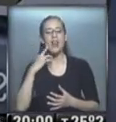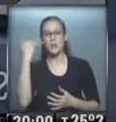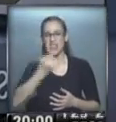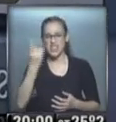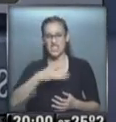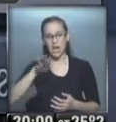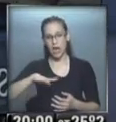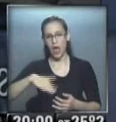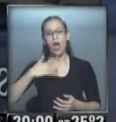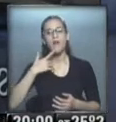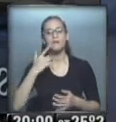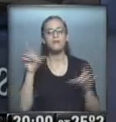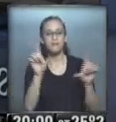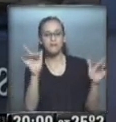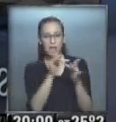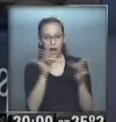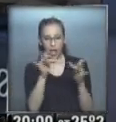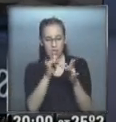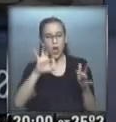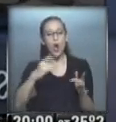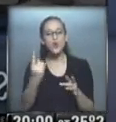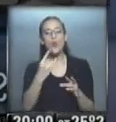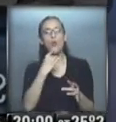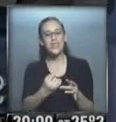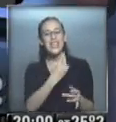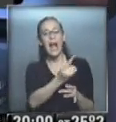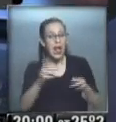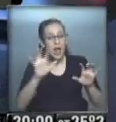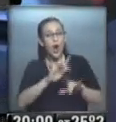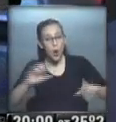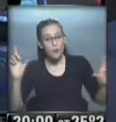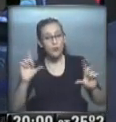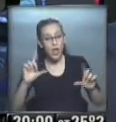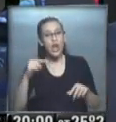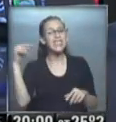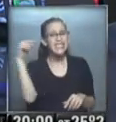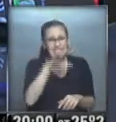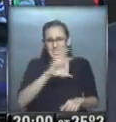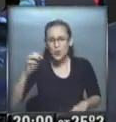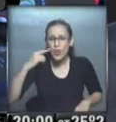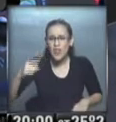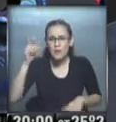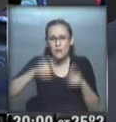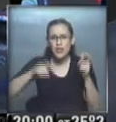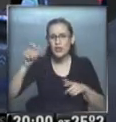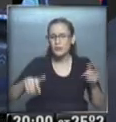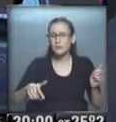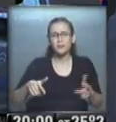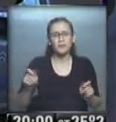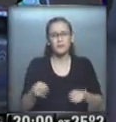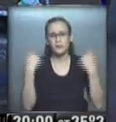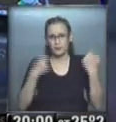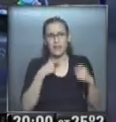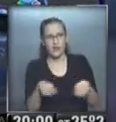depredadores sexuales. La ONU sostiene que por cada computadora que se enciende, 750.000 abusadores están navegando por la